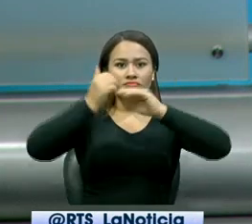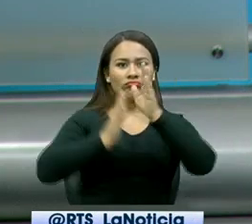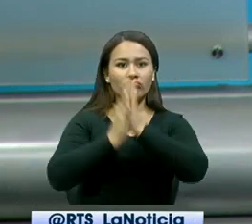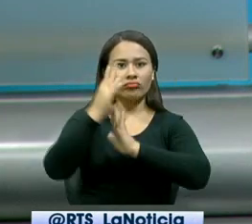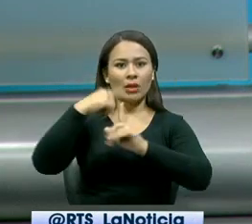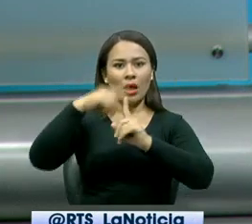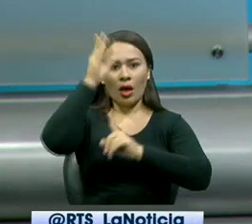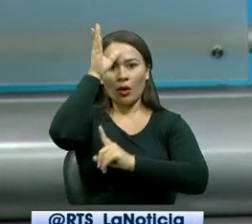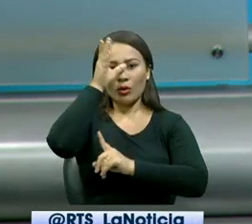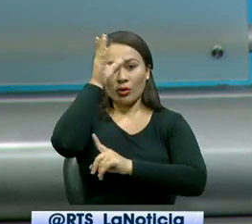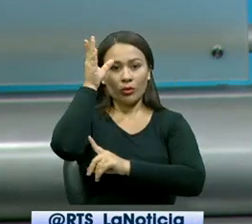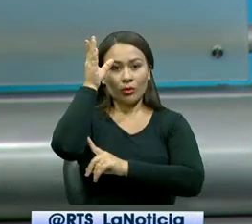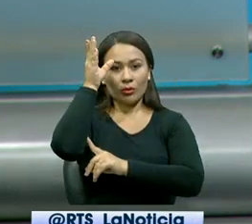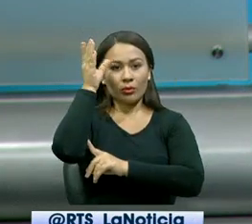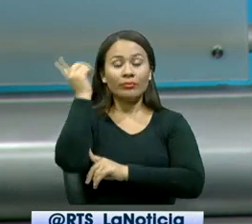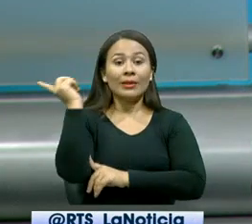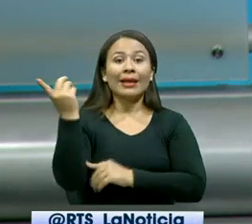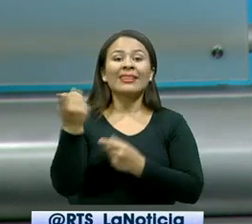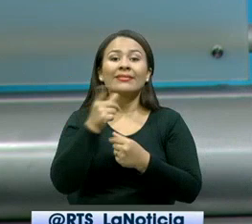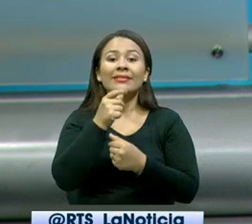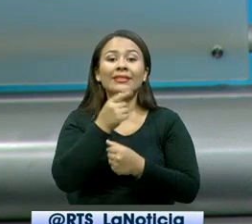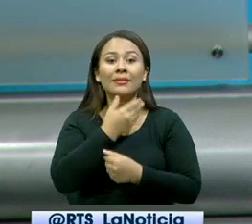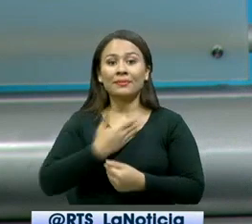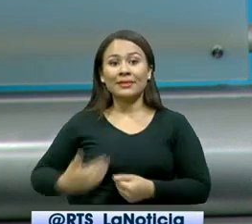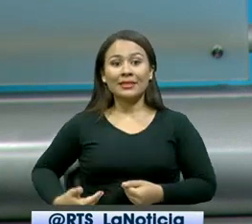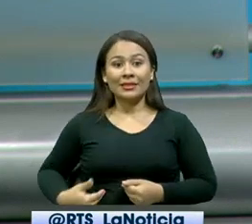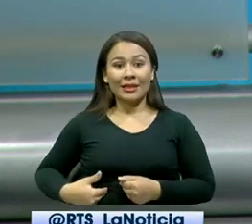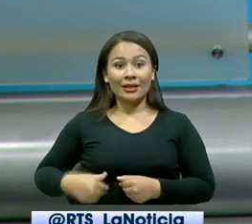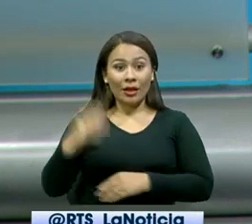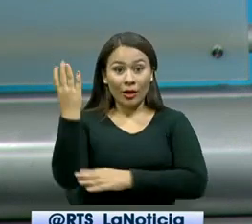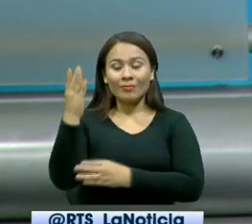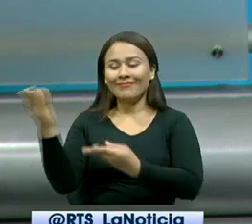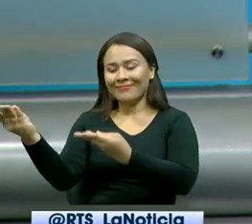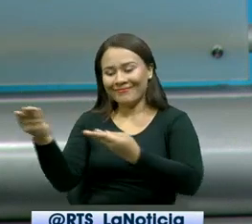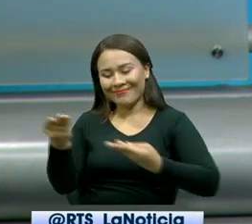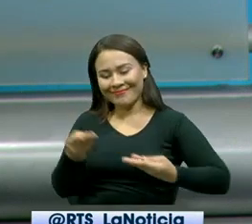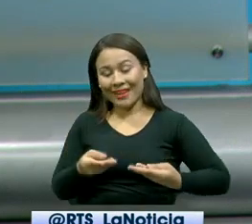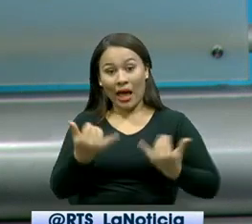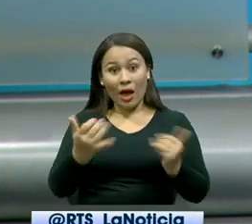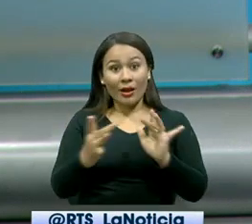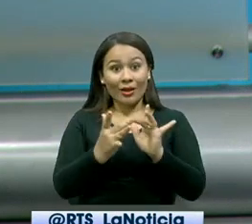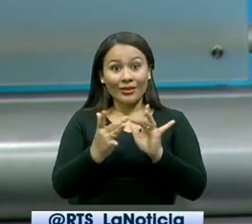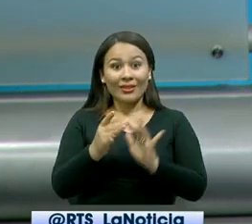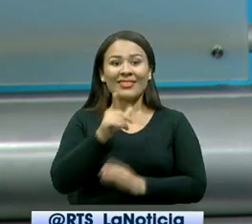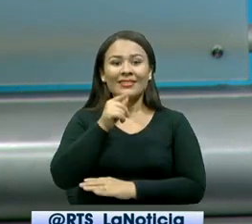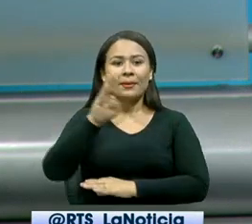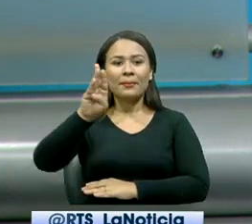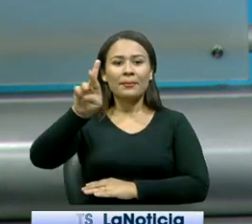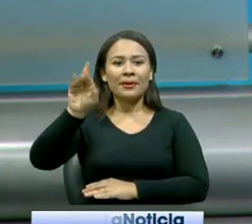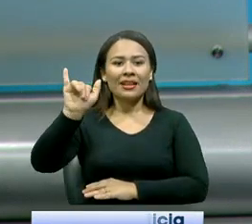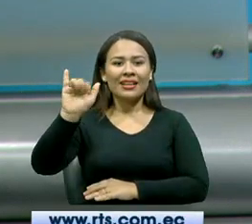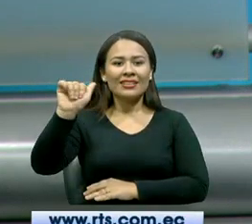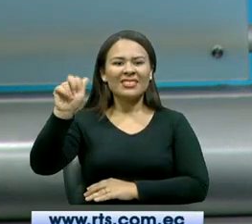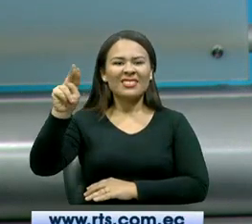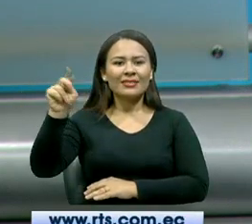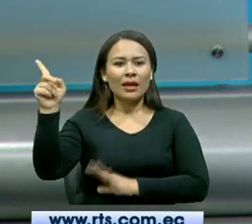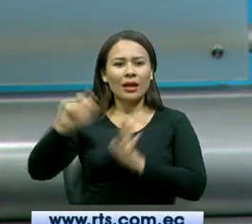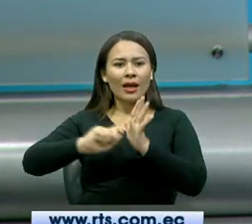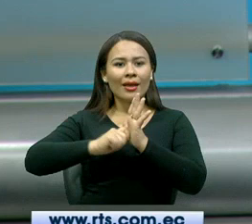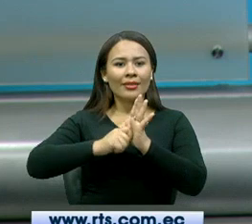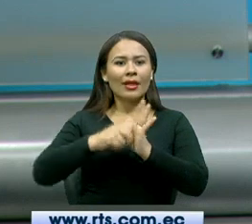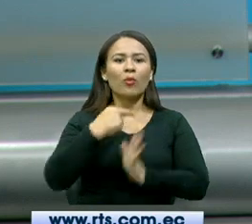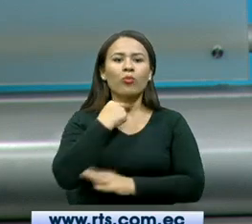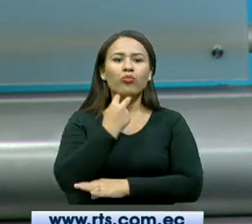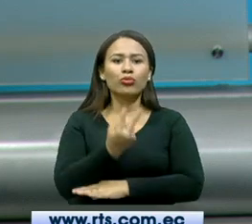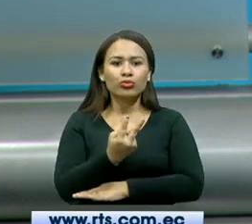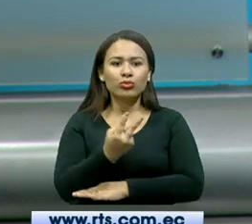el presidente Juan Manuel Santos. Para conocer más detalles de esta visita, nos enlazamos con Brian Cruz de La Voz de América, afiliado